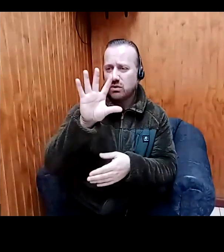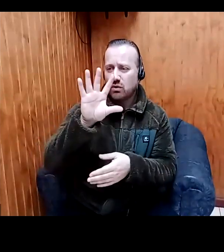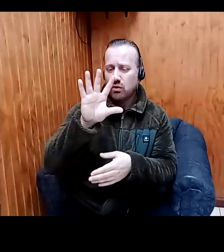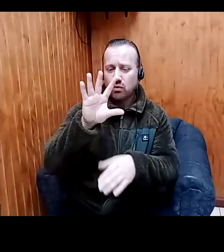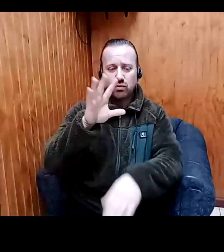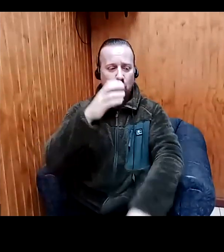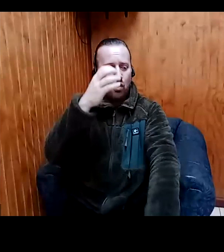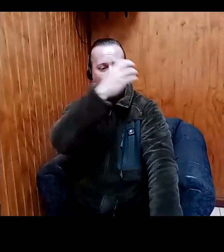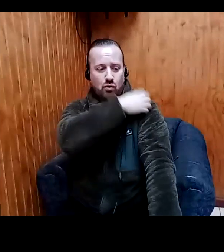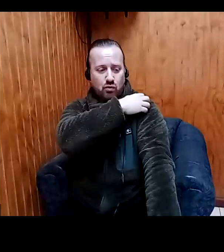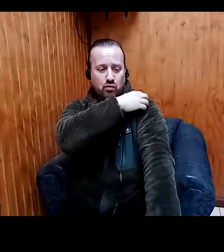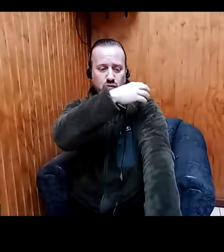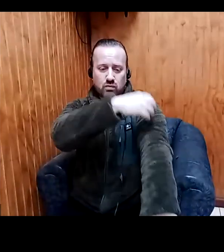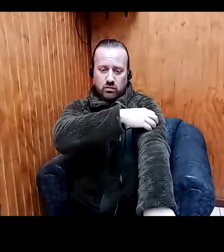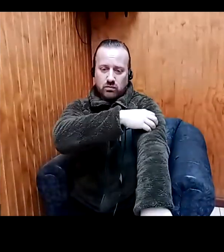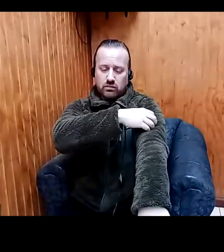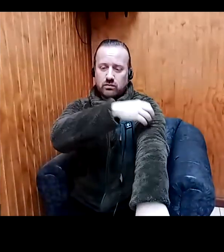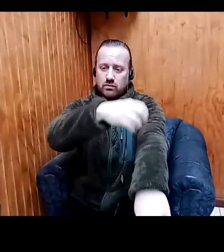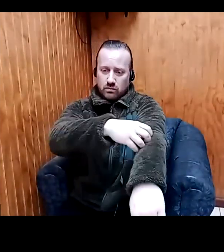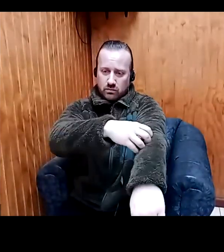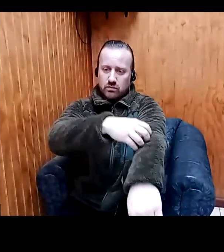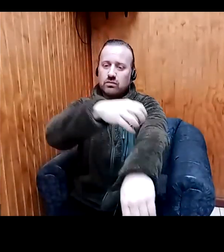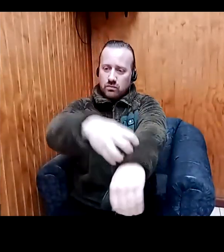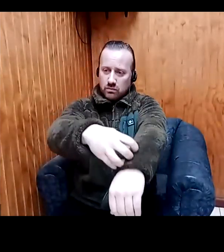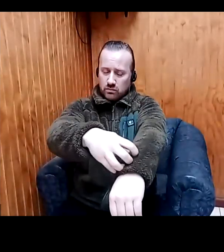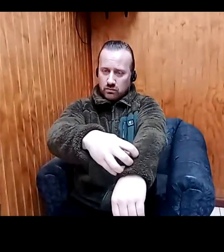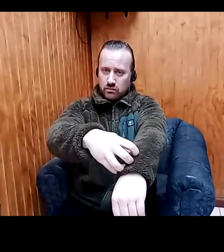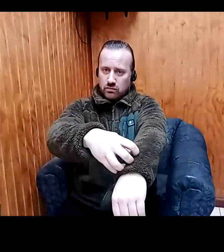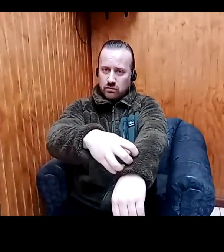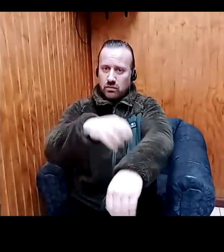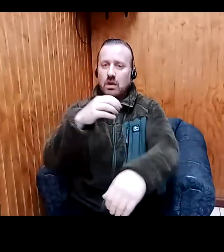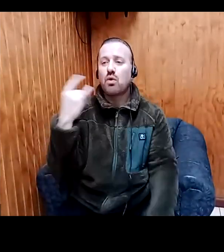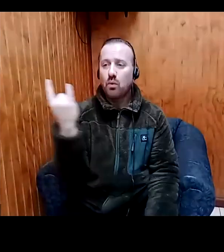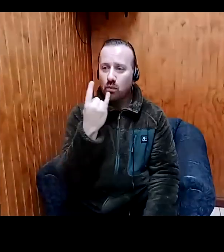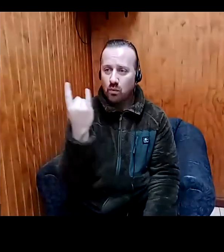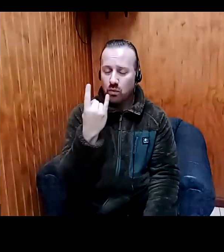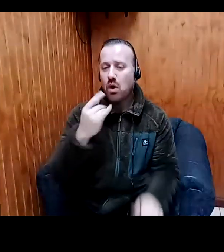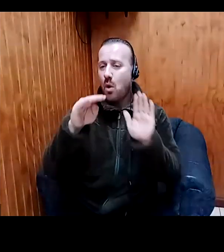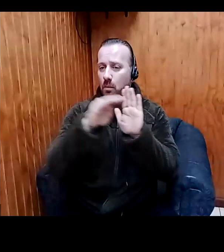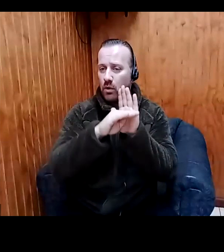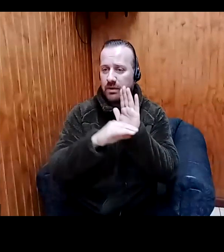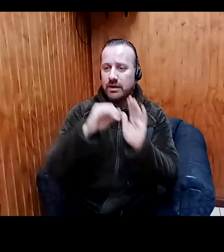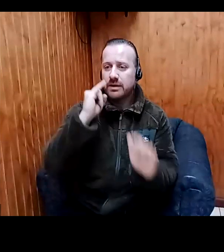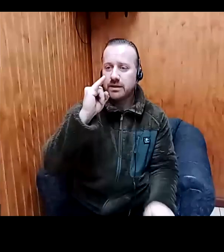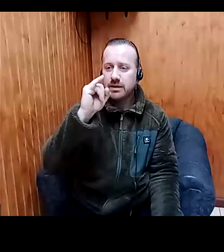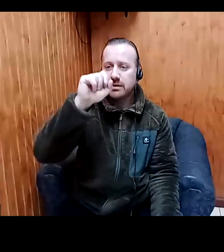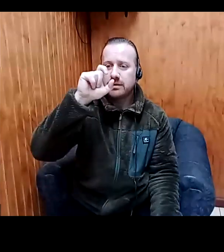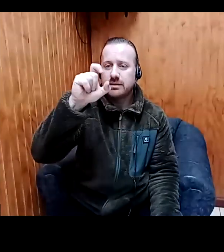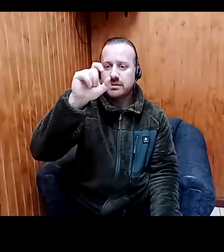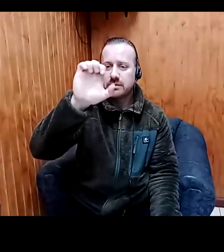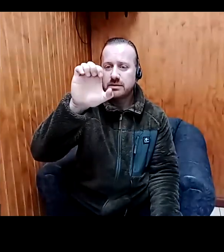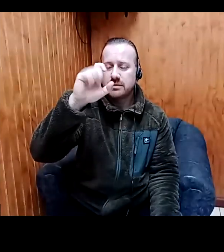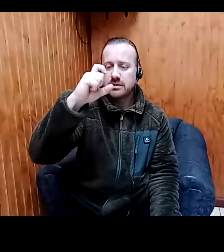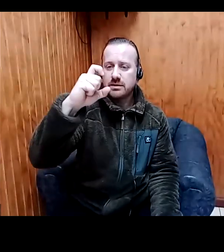norte, centro norte, sur, centro, sur y sur, y las universidades del programa ISEC agrupadas en estas